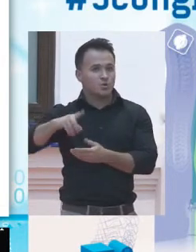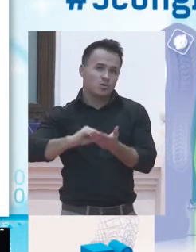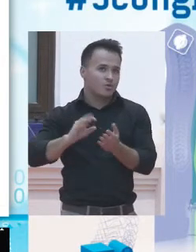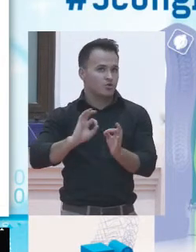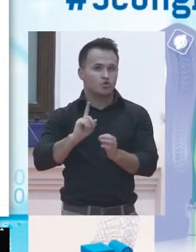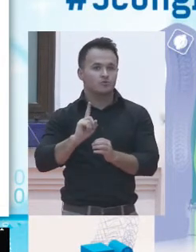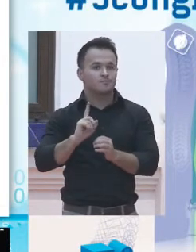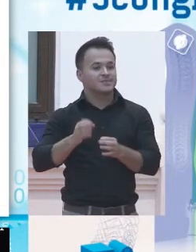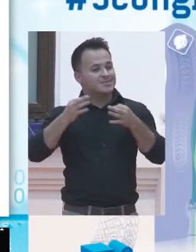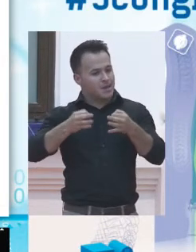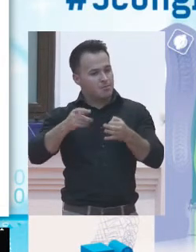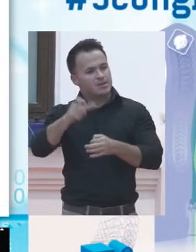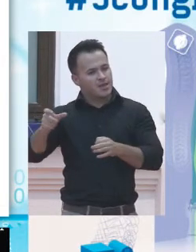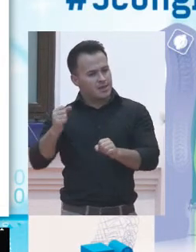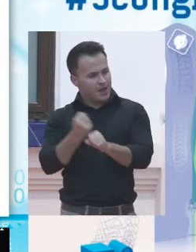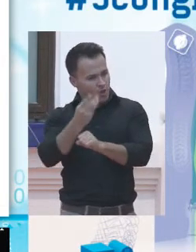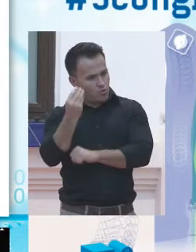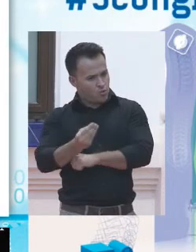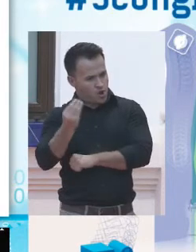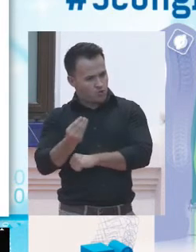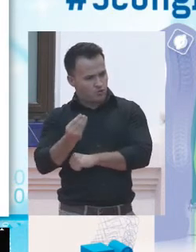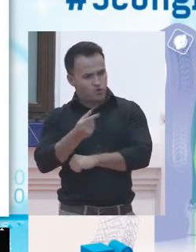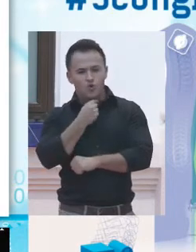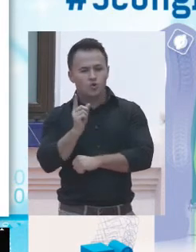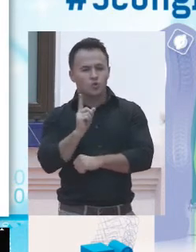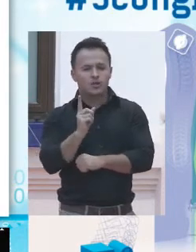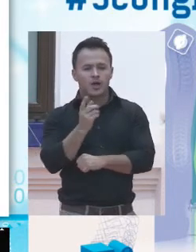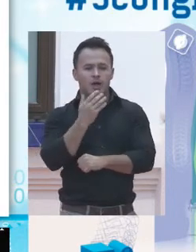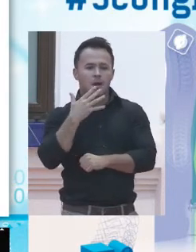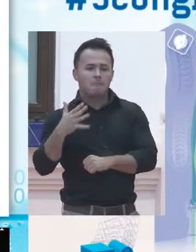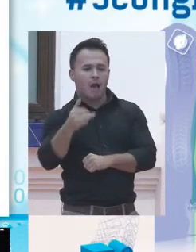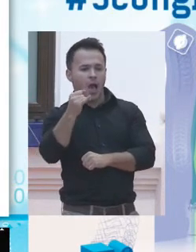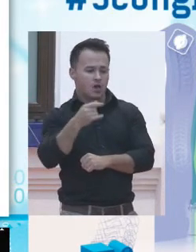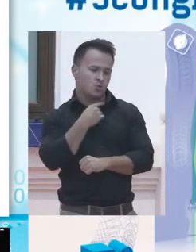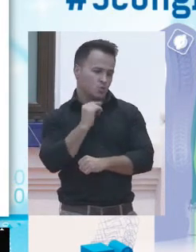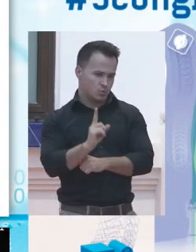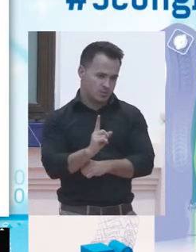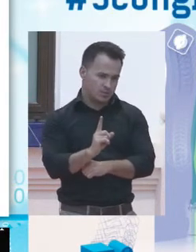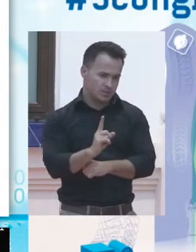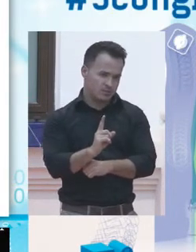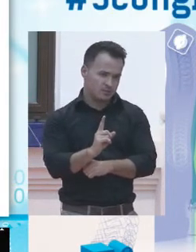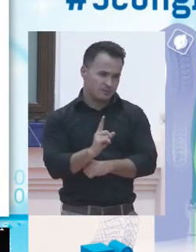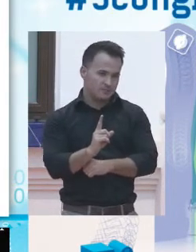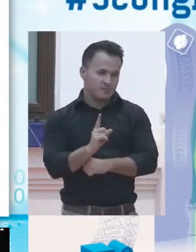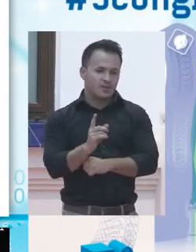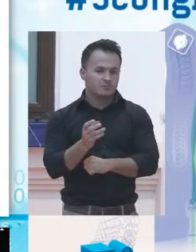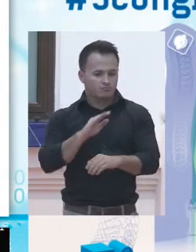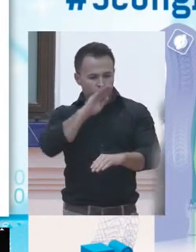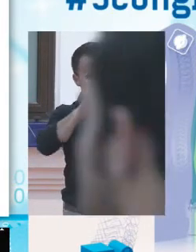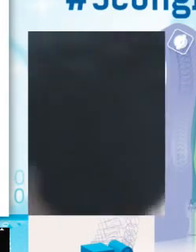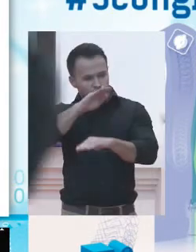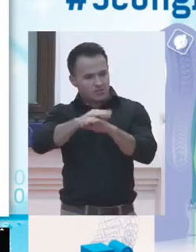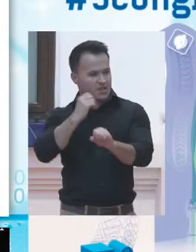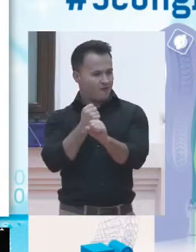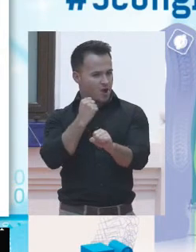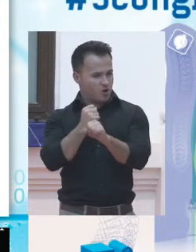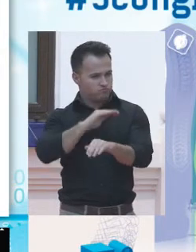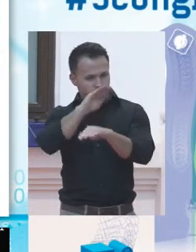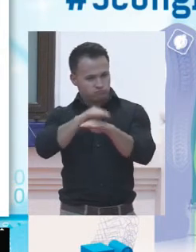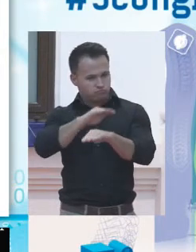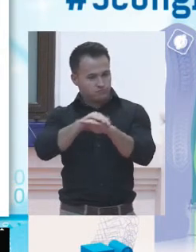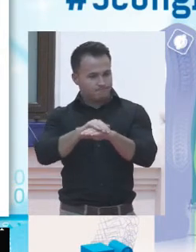no siempre, son grandes trabajadores, no les gusta cogerse bajas y les gusta acudir a su puesto de trabajo, pero hay algunas veces